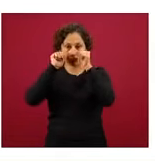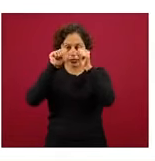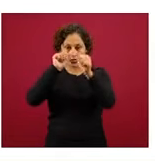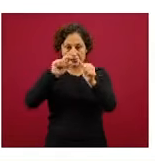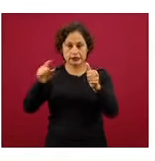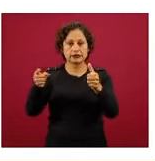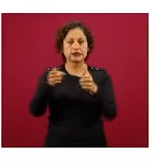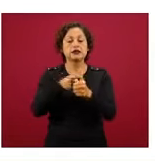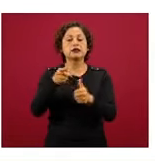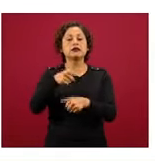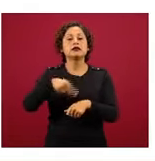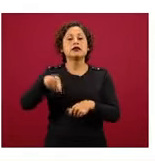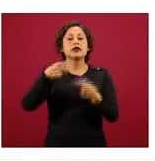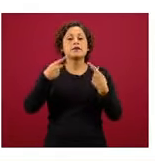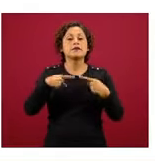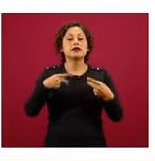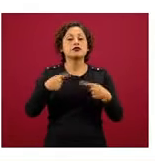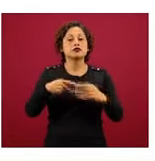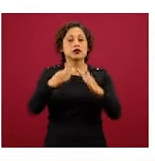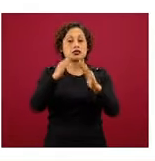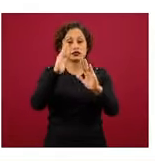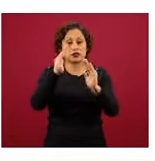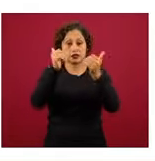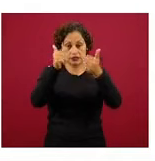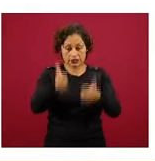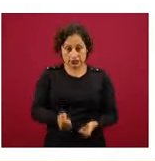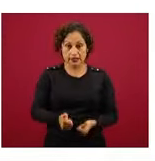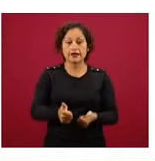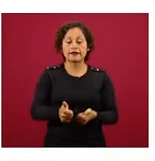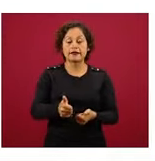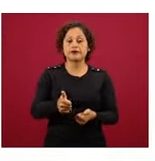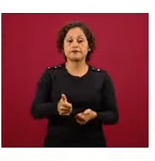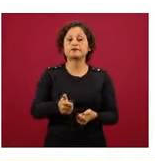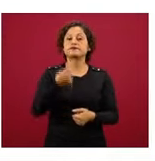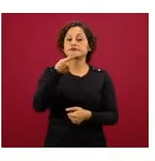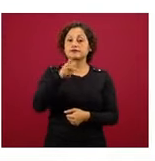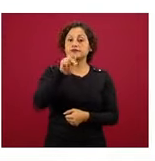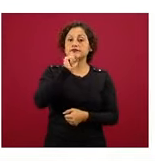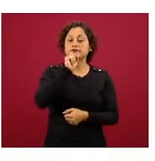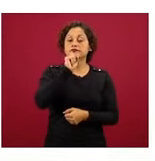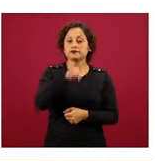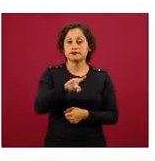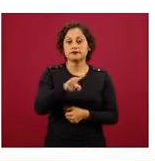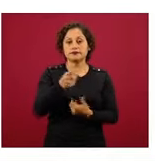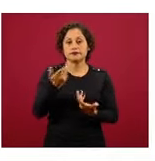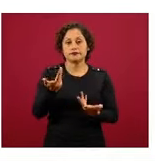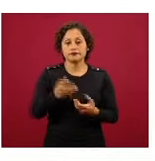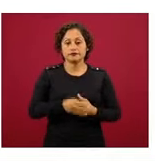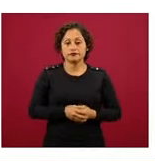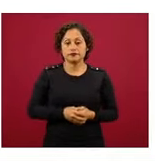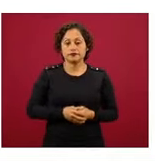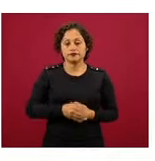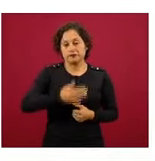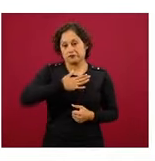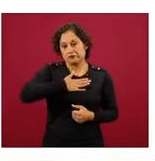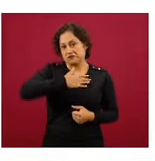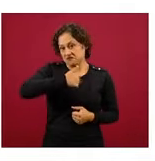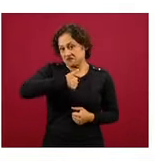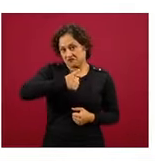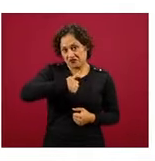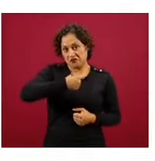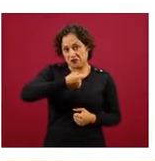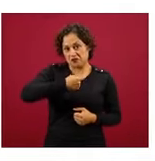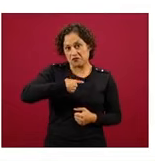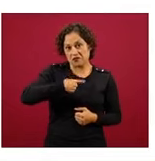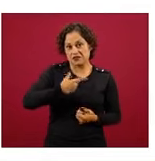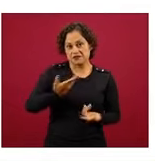permanecen confinados en su domicilio, invitándolos además, y por eso pues yo mismo creo que mis canas combinan con